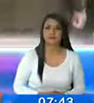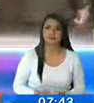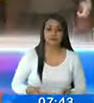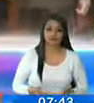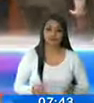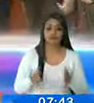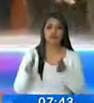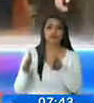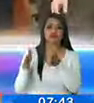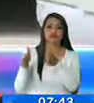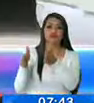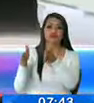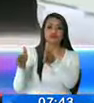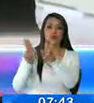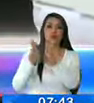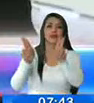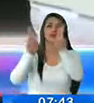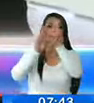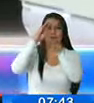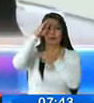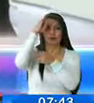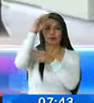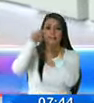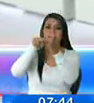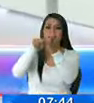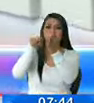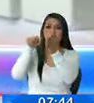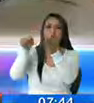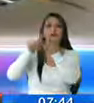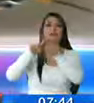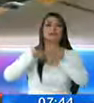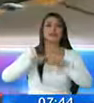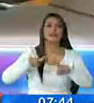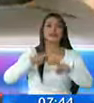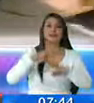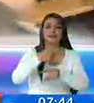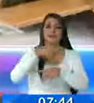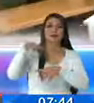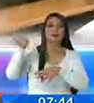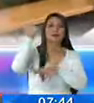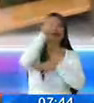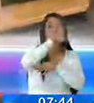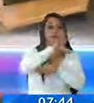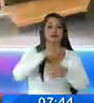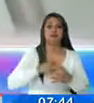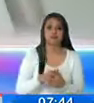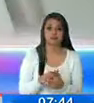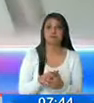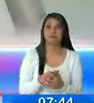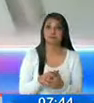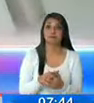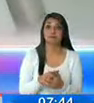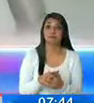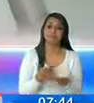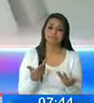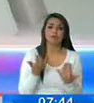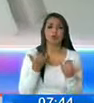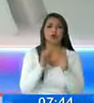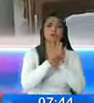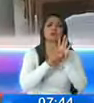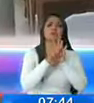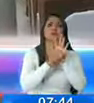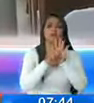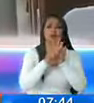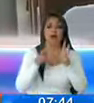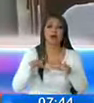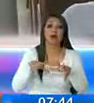en custodia de las unidades de patología forense de varias provincias. Tras un procedimiento legal, pudieron ser simbólicamente adoptados y